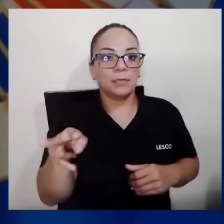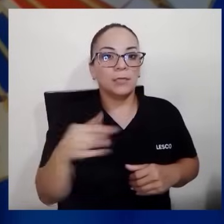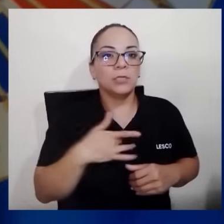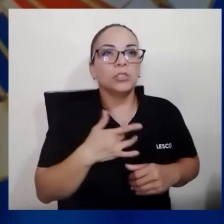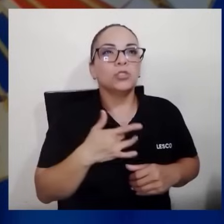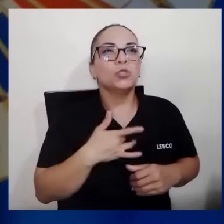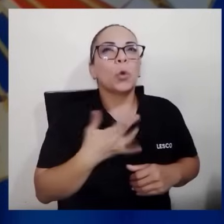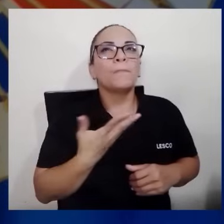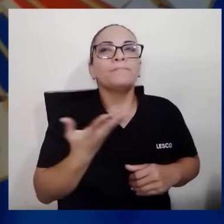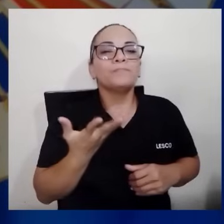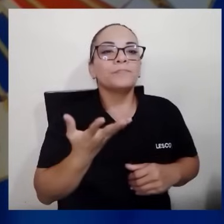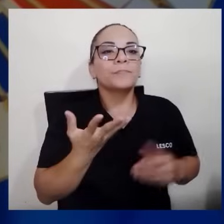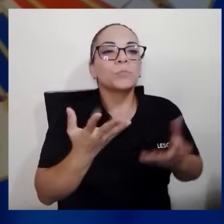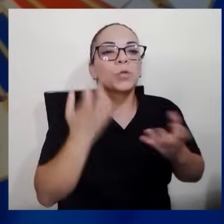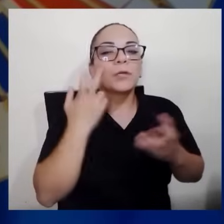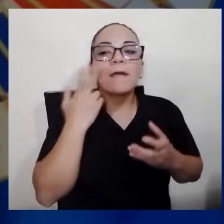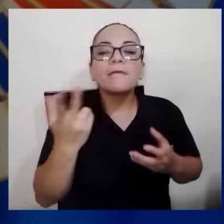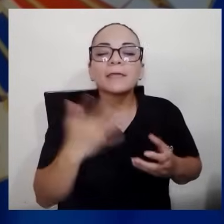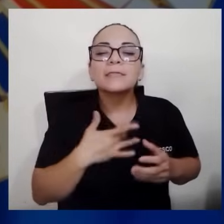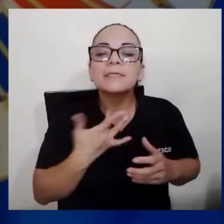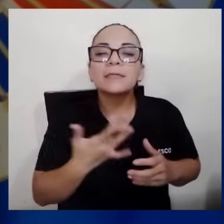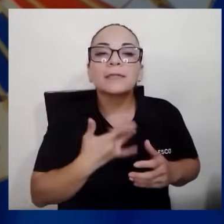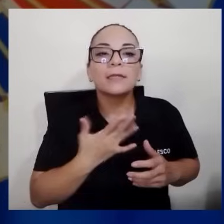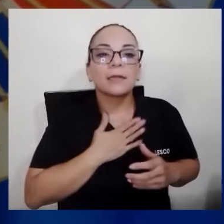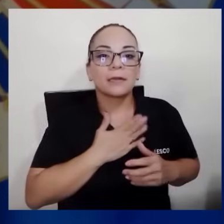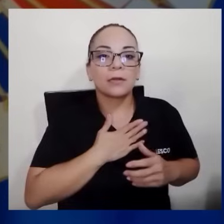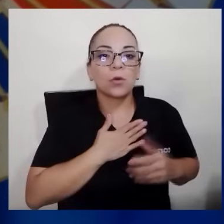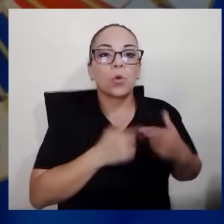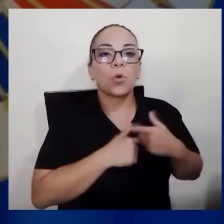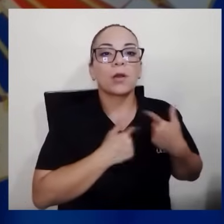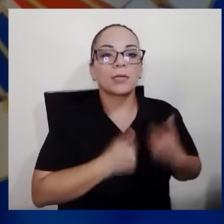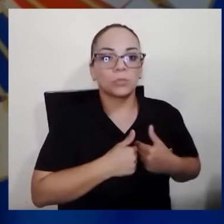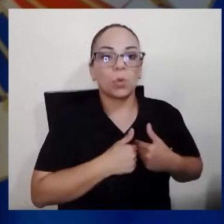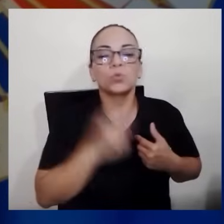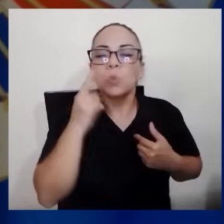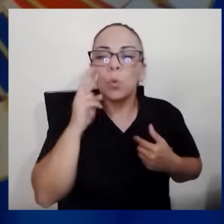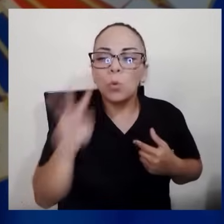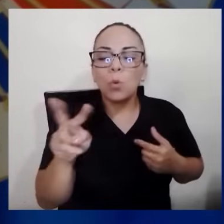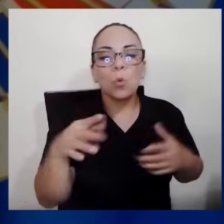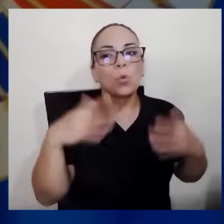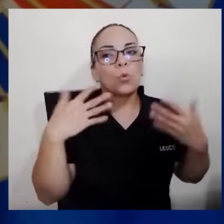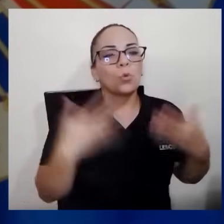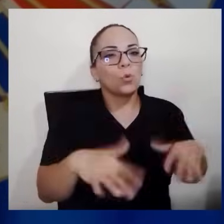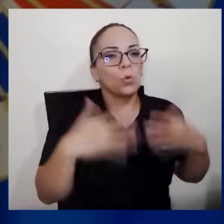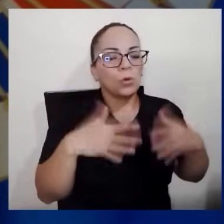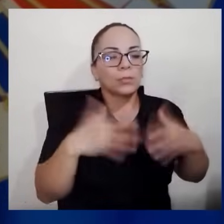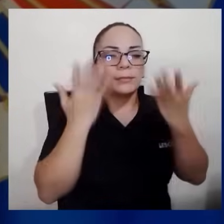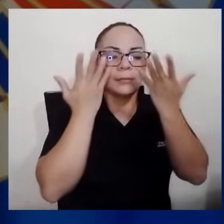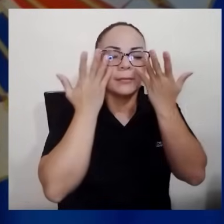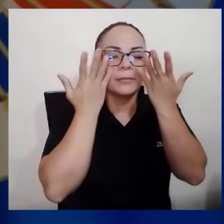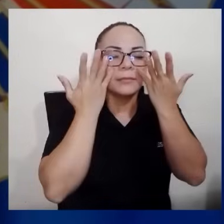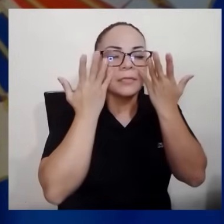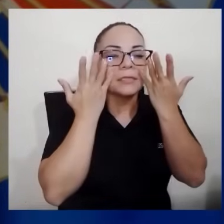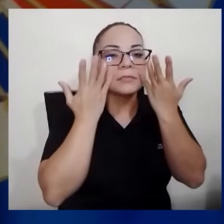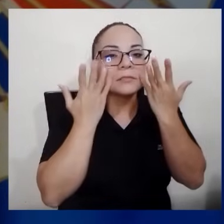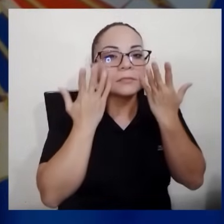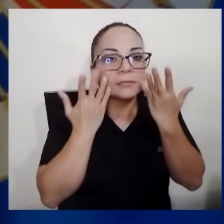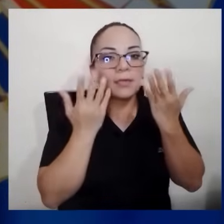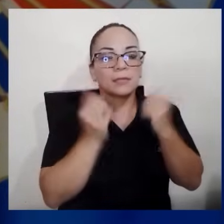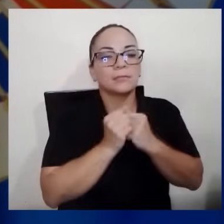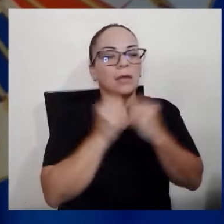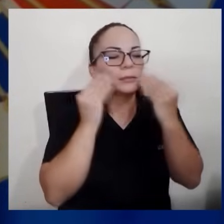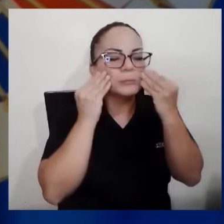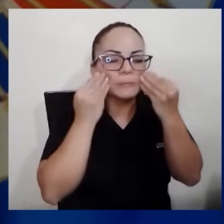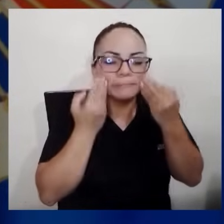con mi propio corazón la tristeza la situación terrible de